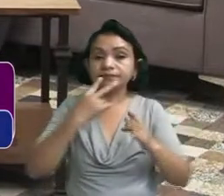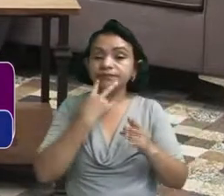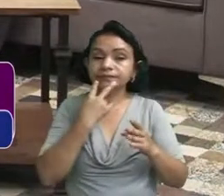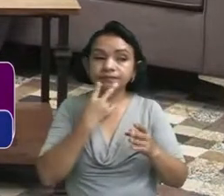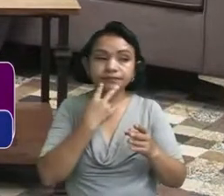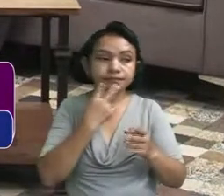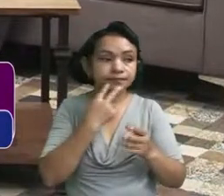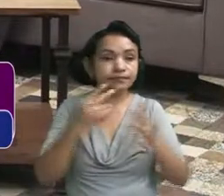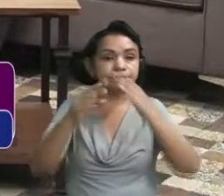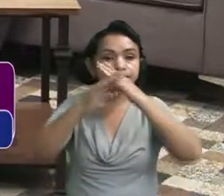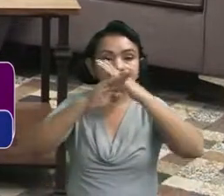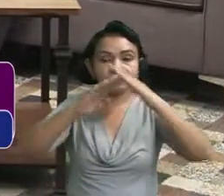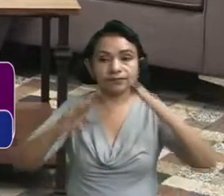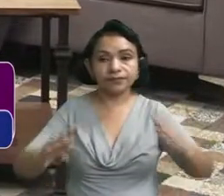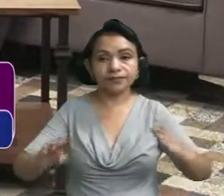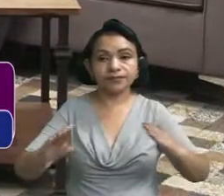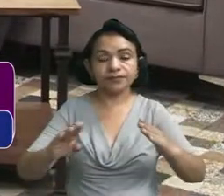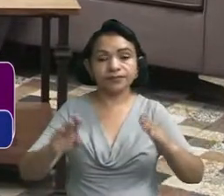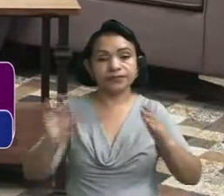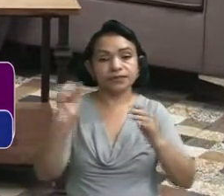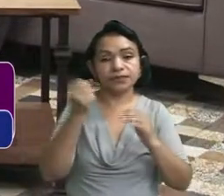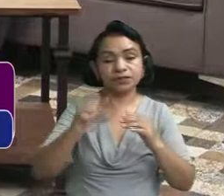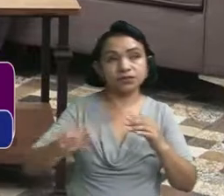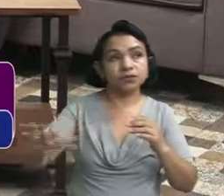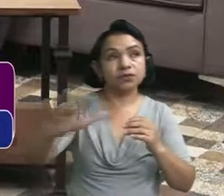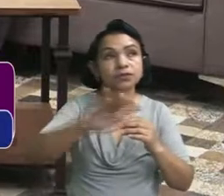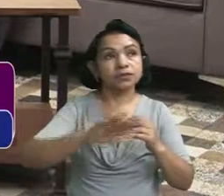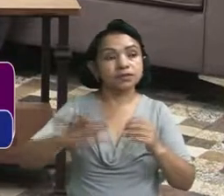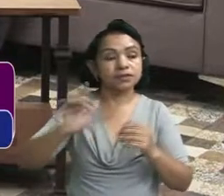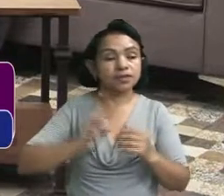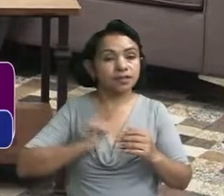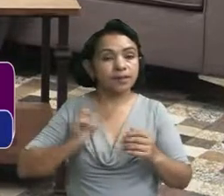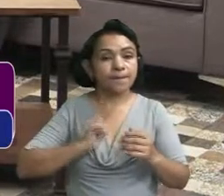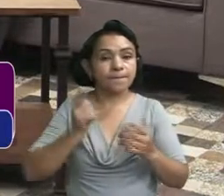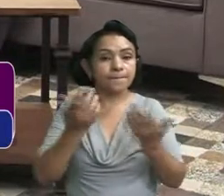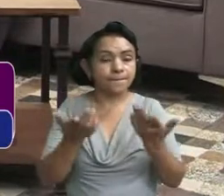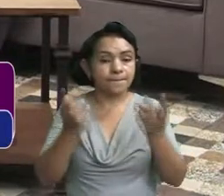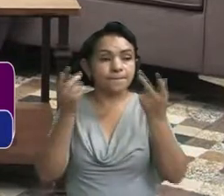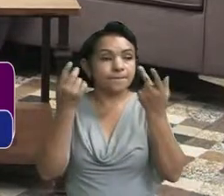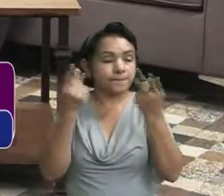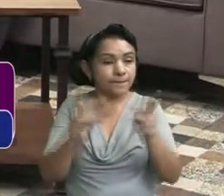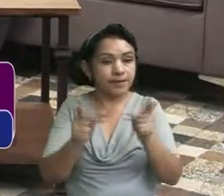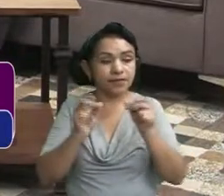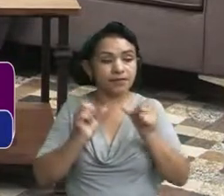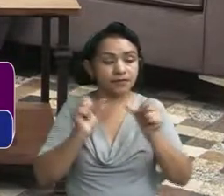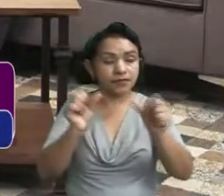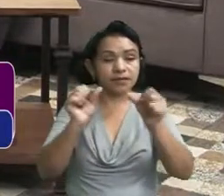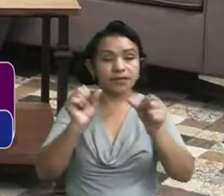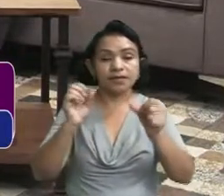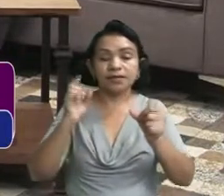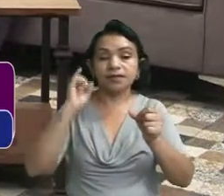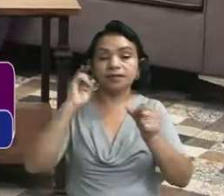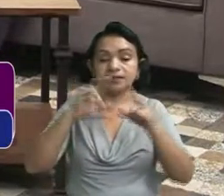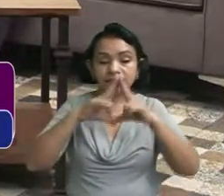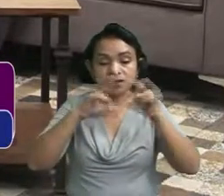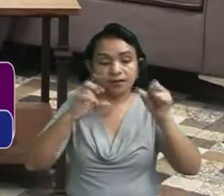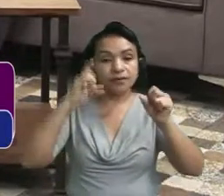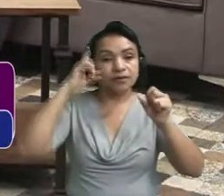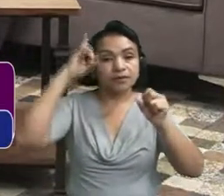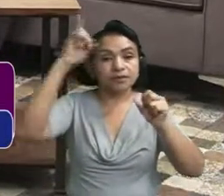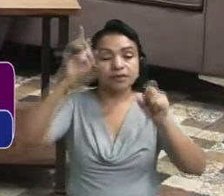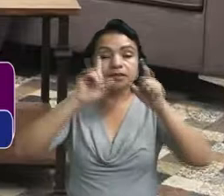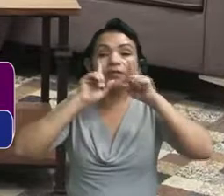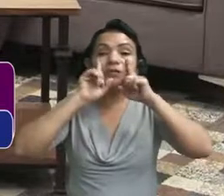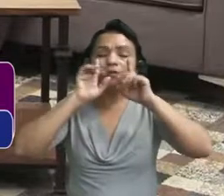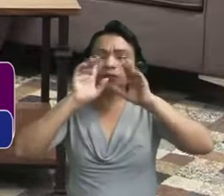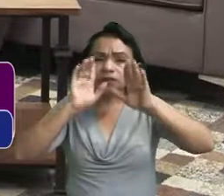Porque precisamente la paz es también la paz social, pues no solo es el componente. Nosotros hemos avanzado en el país en la